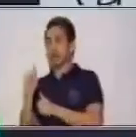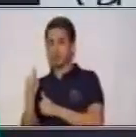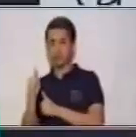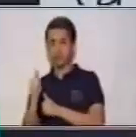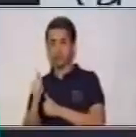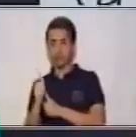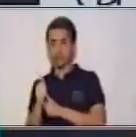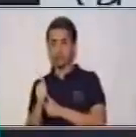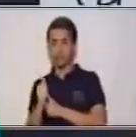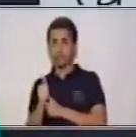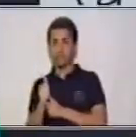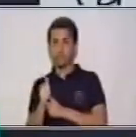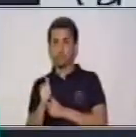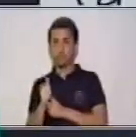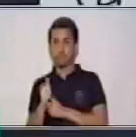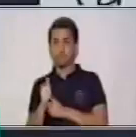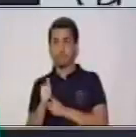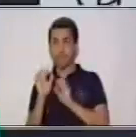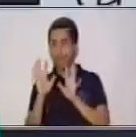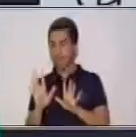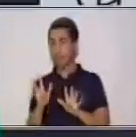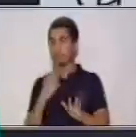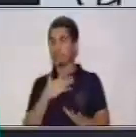15. Entonces,